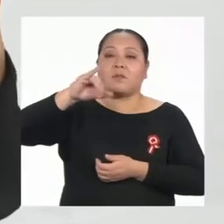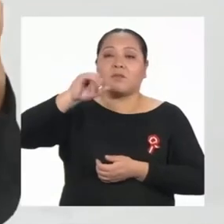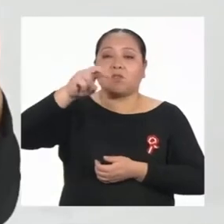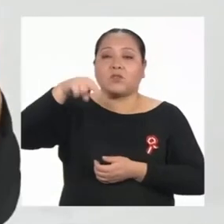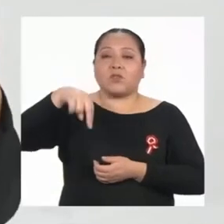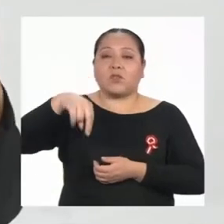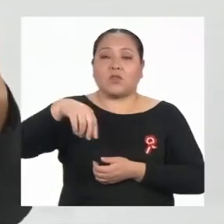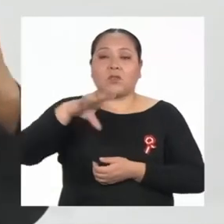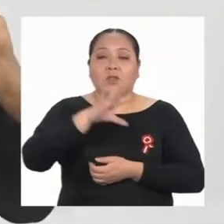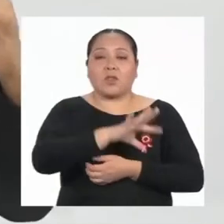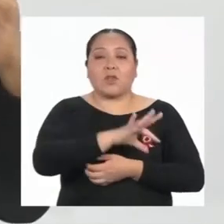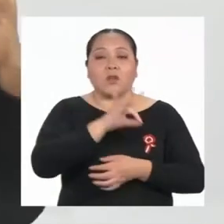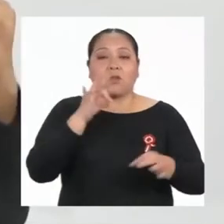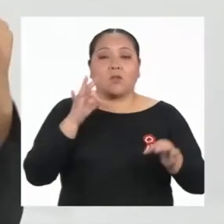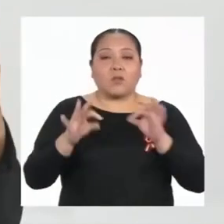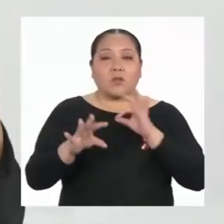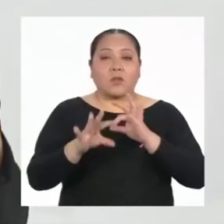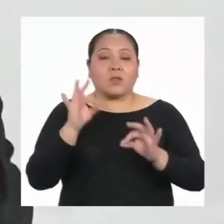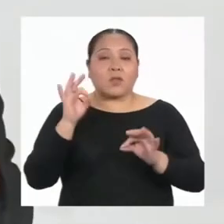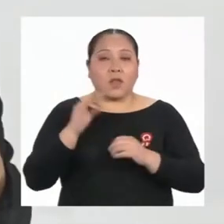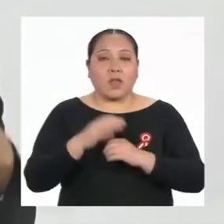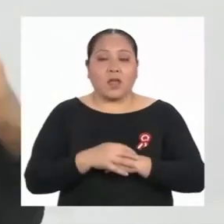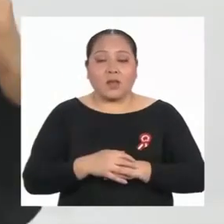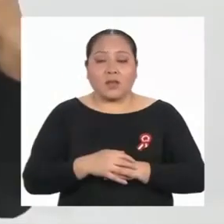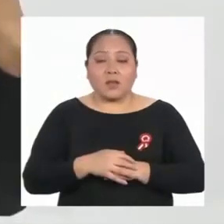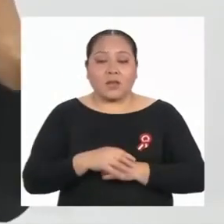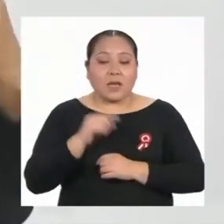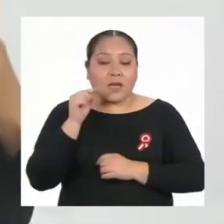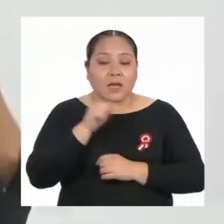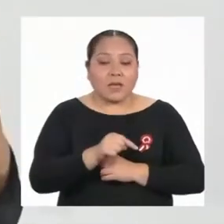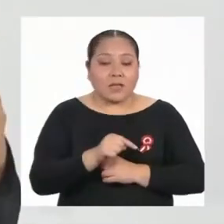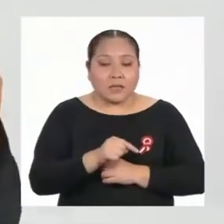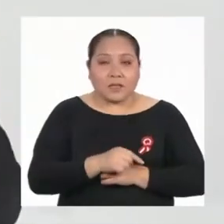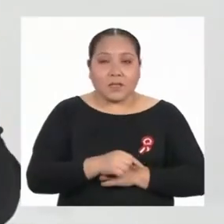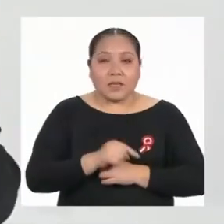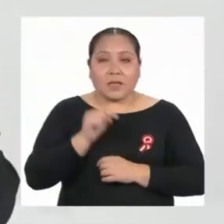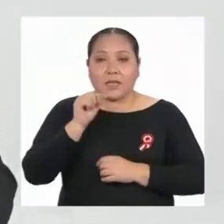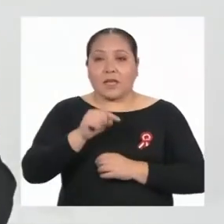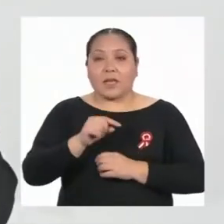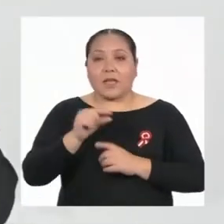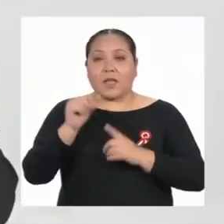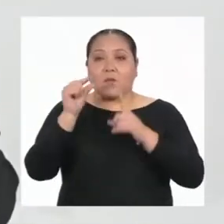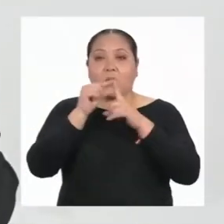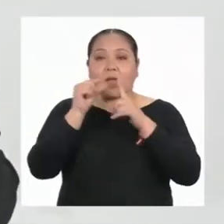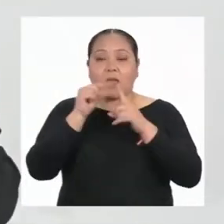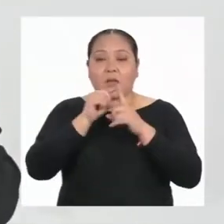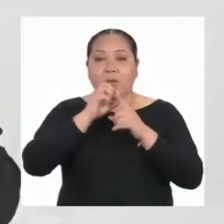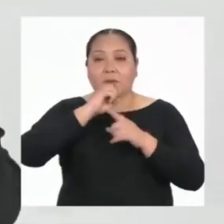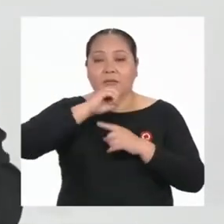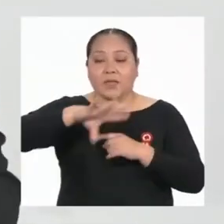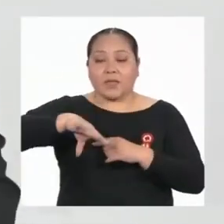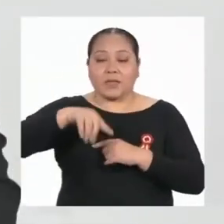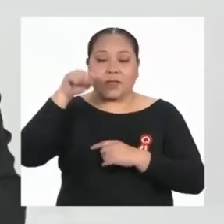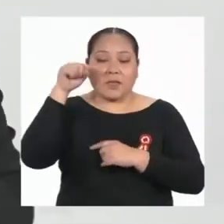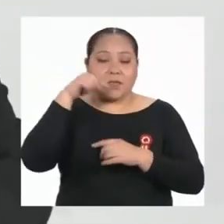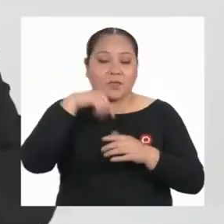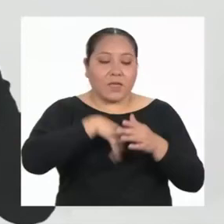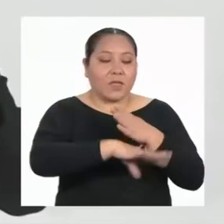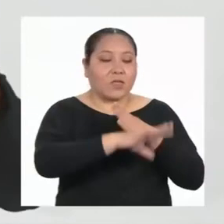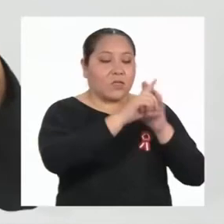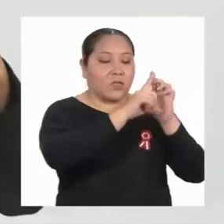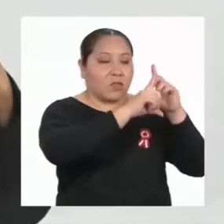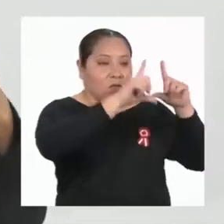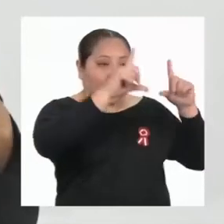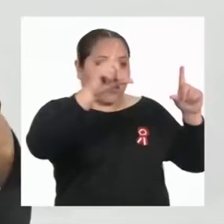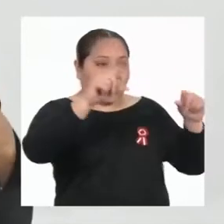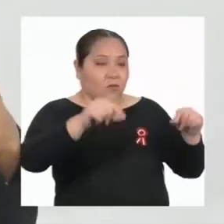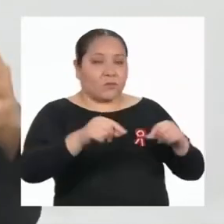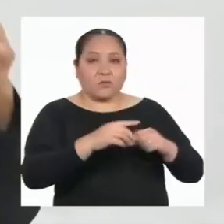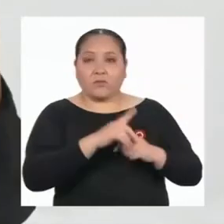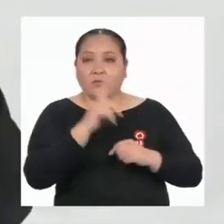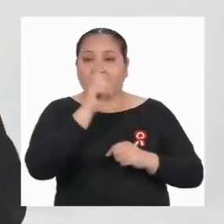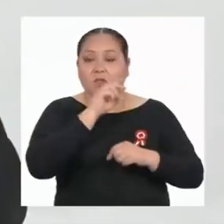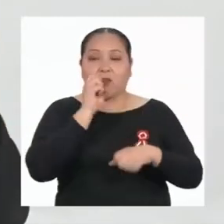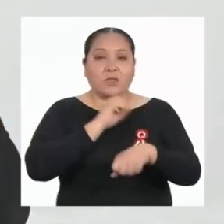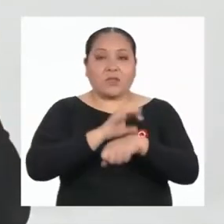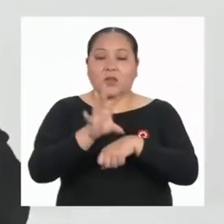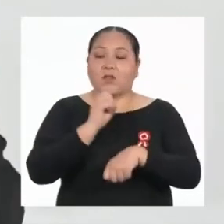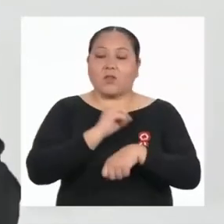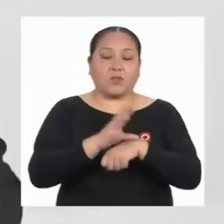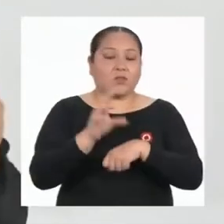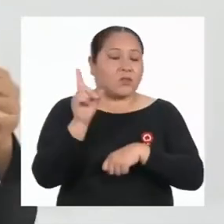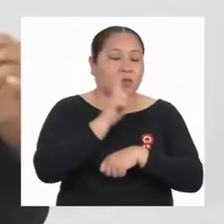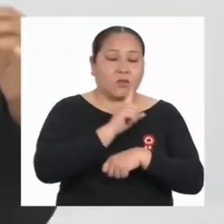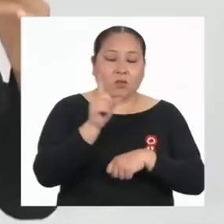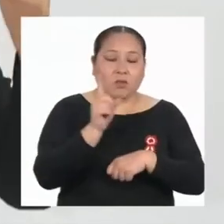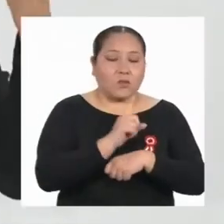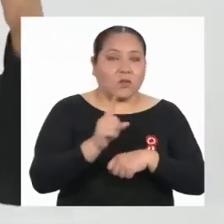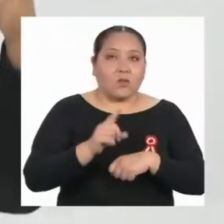y seleccionar aquella a la que la palabra hace referencia en el texto. No desaconsejo para